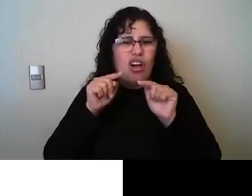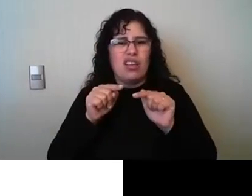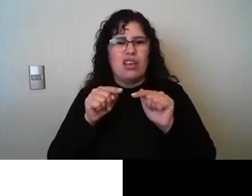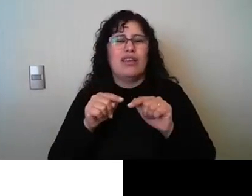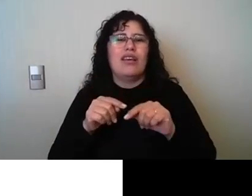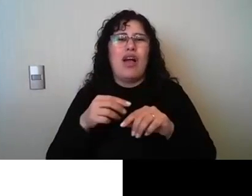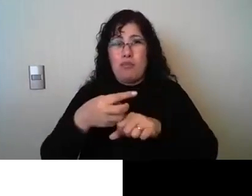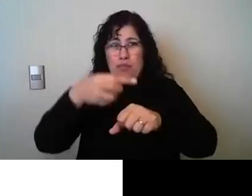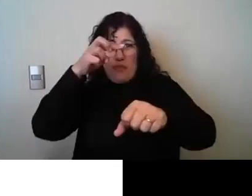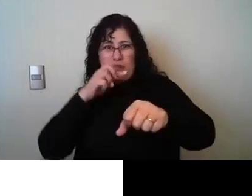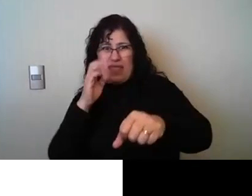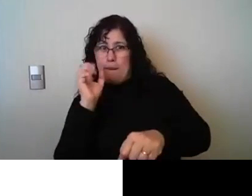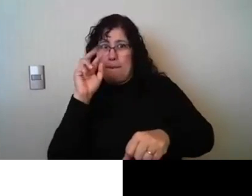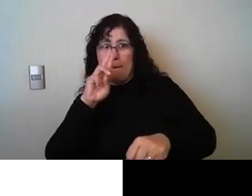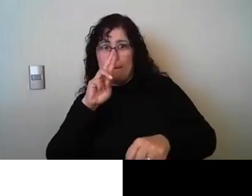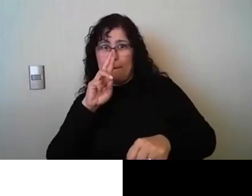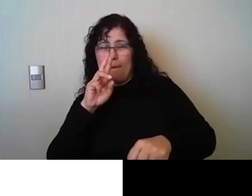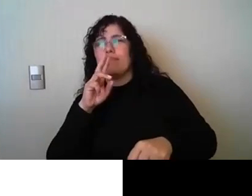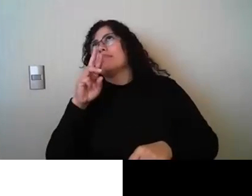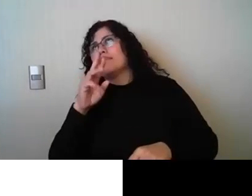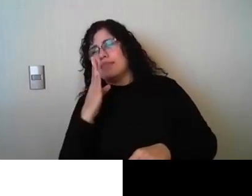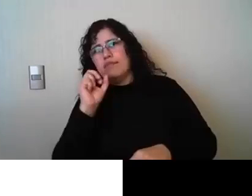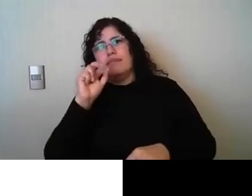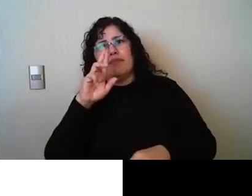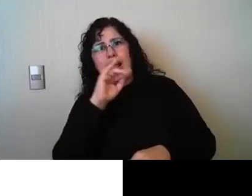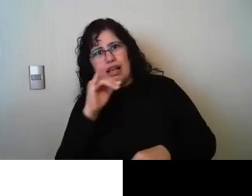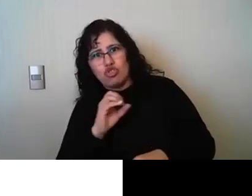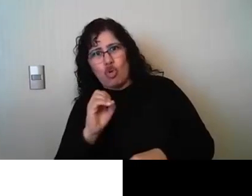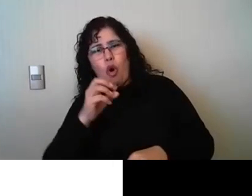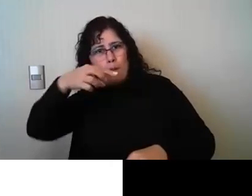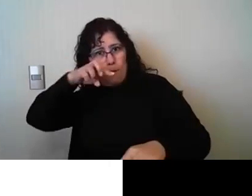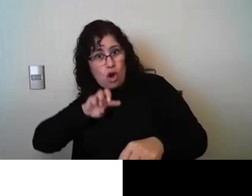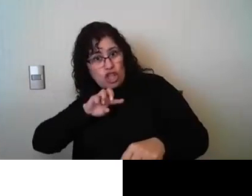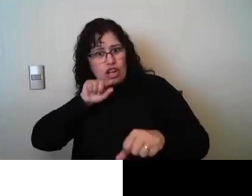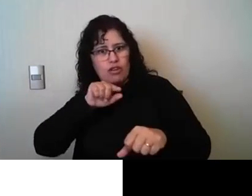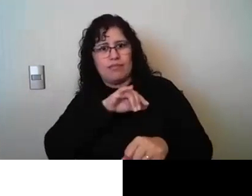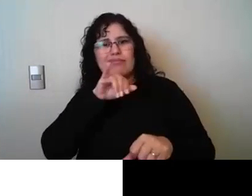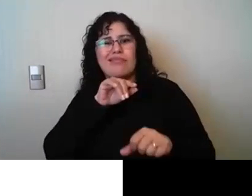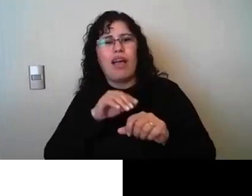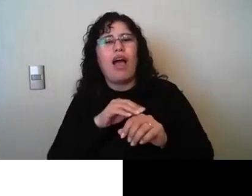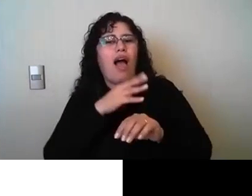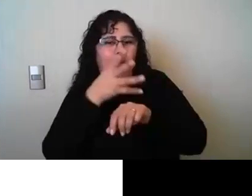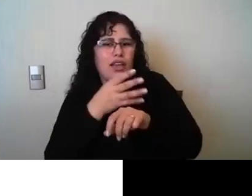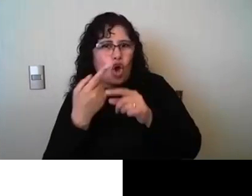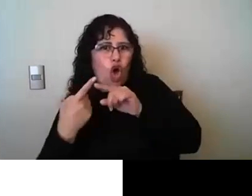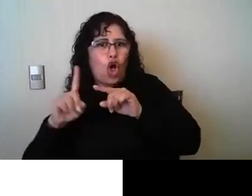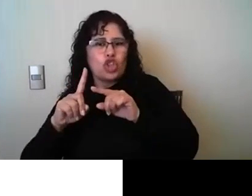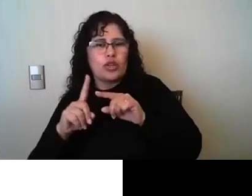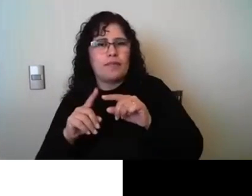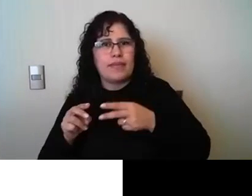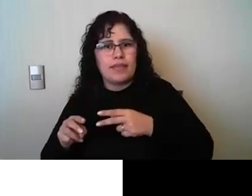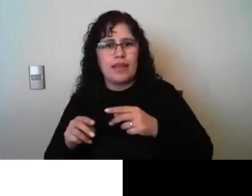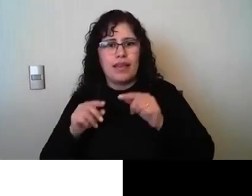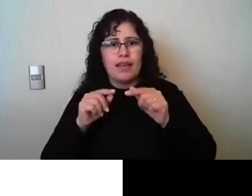brazo posterior se proyectan las fibras tálamo corticales, en este caso